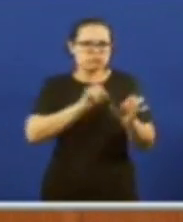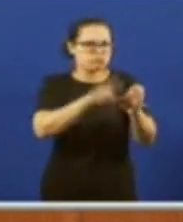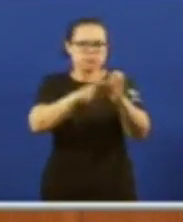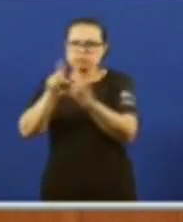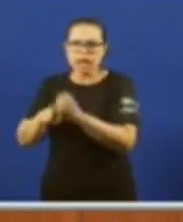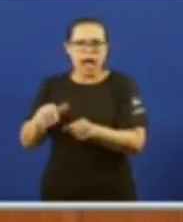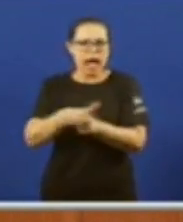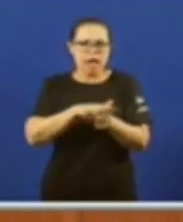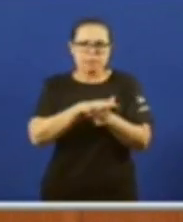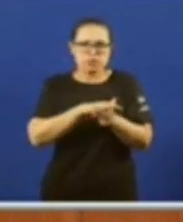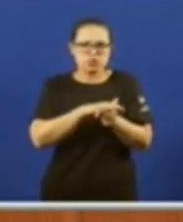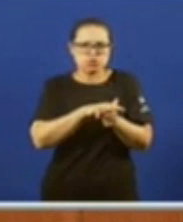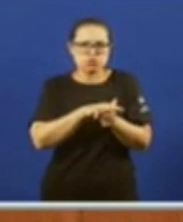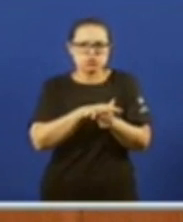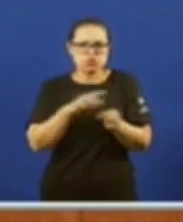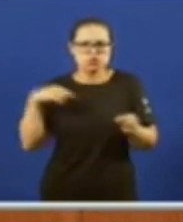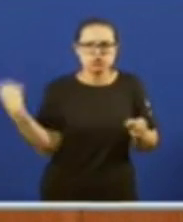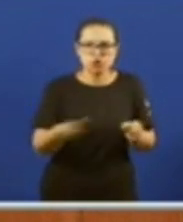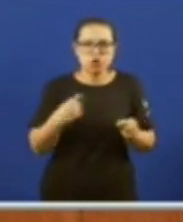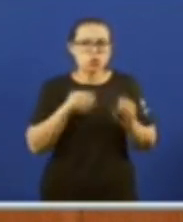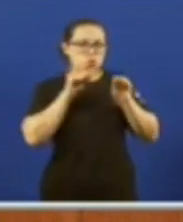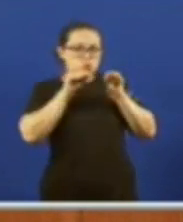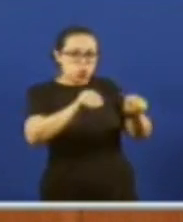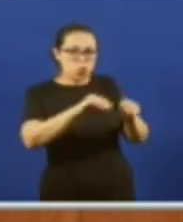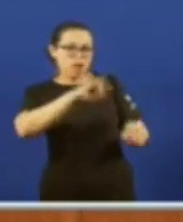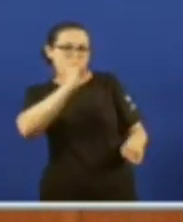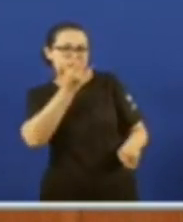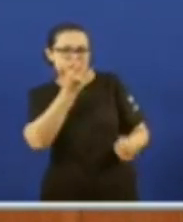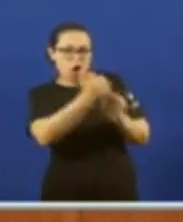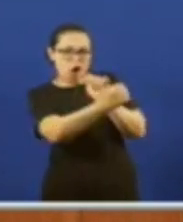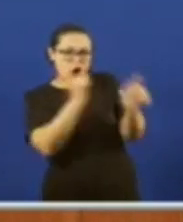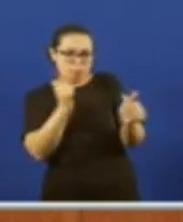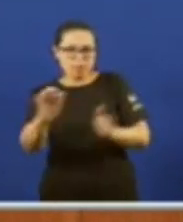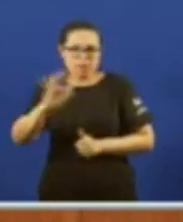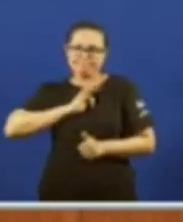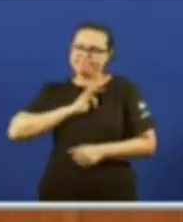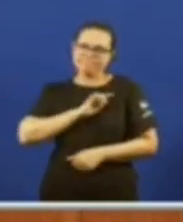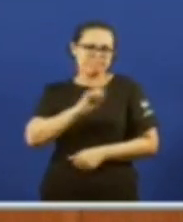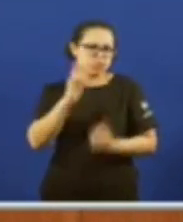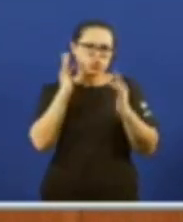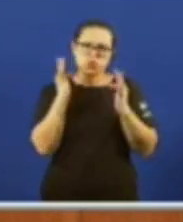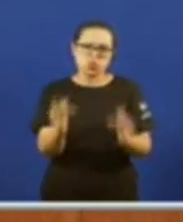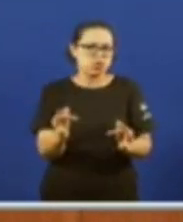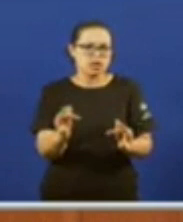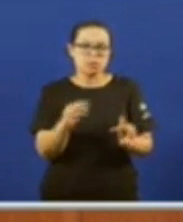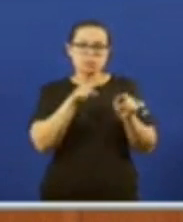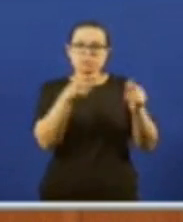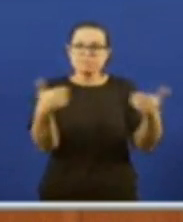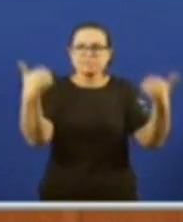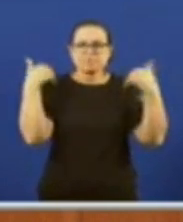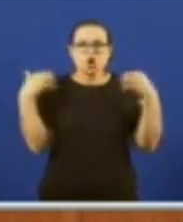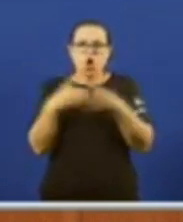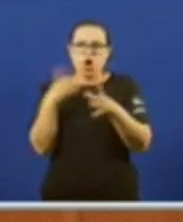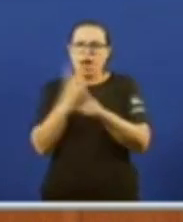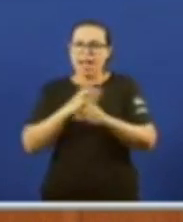ámbitos e nunca imos cometer o erro e a irresponsabilidade que cometeu vostede cando non tiña responsabilidades de